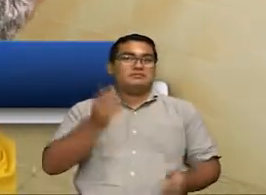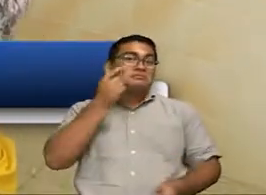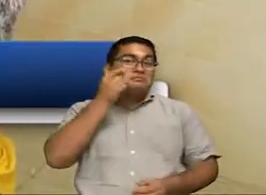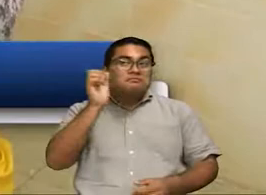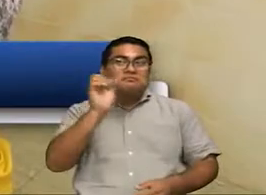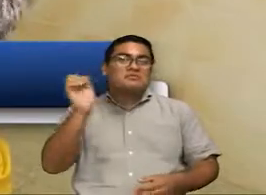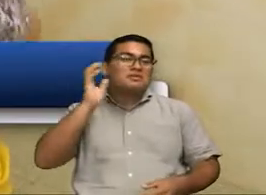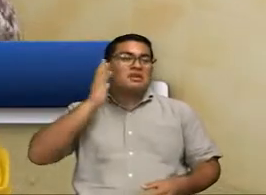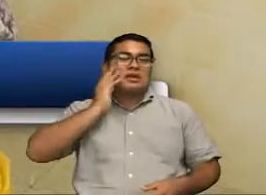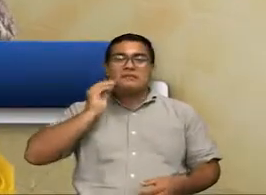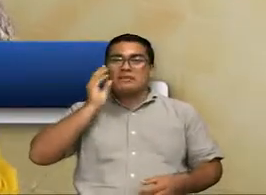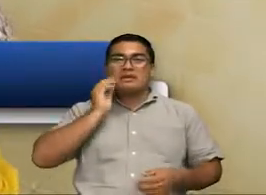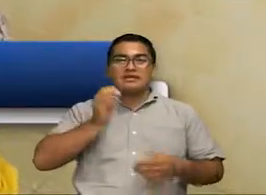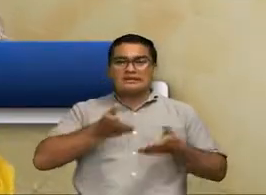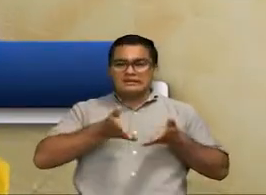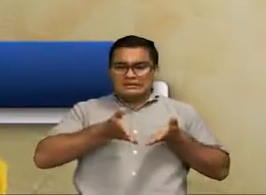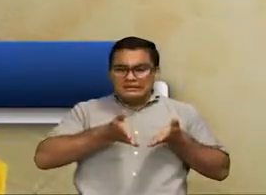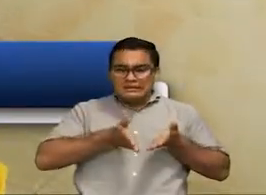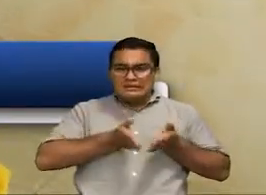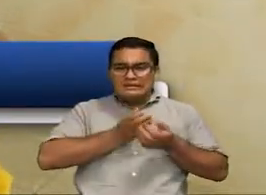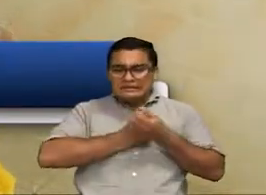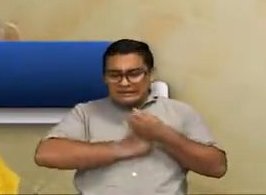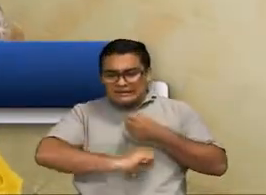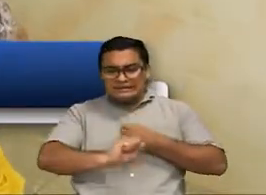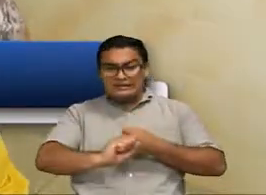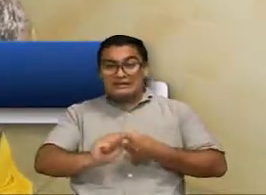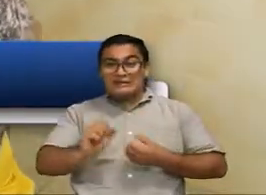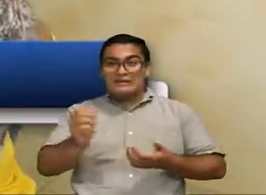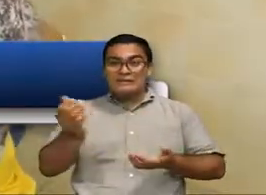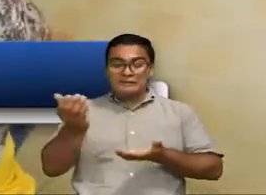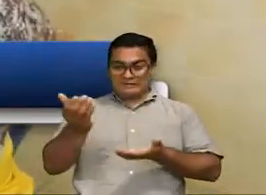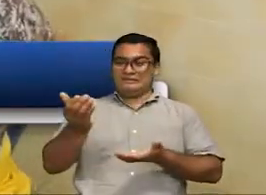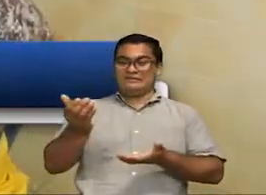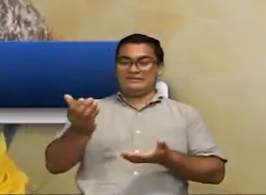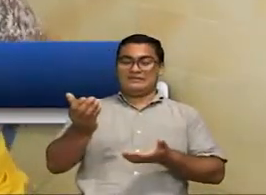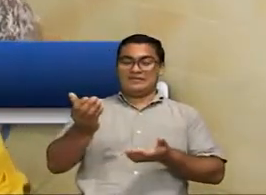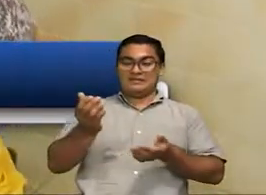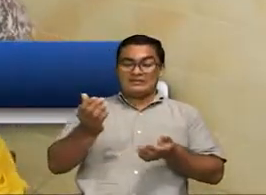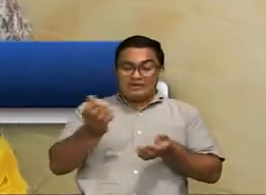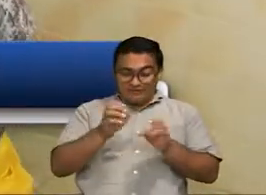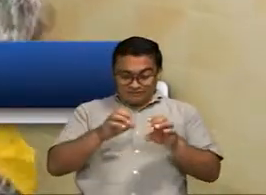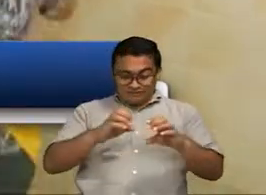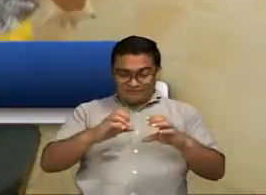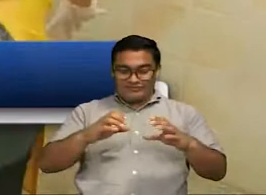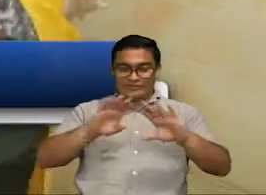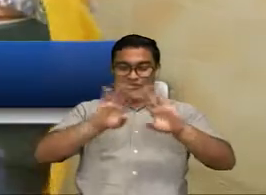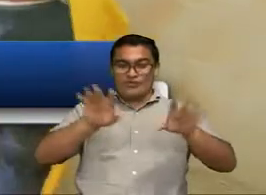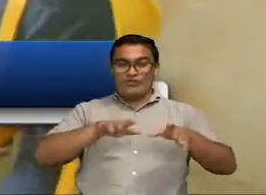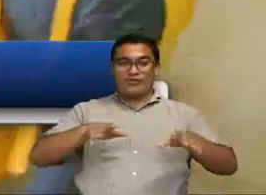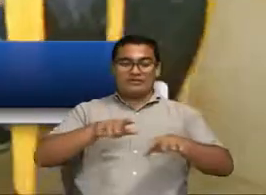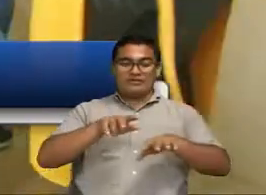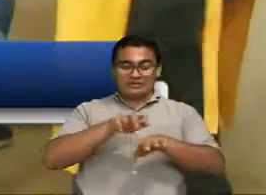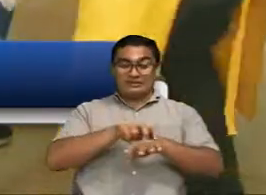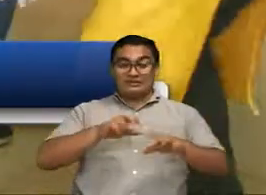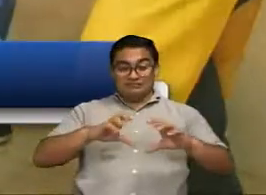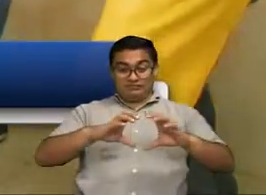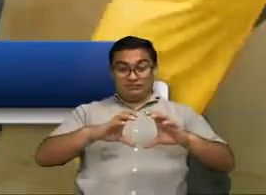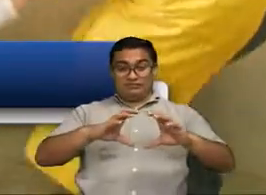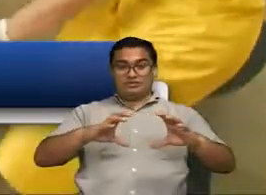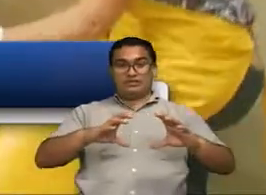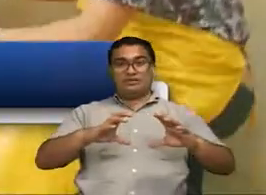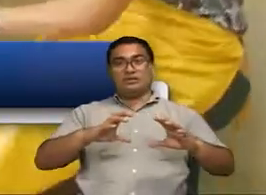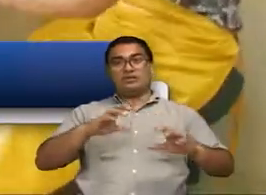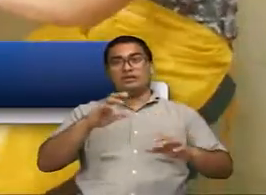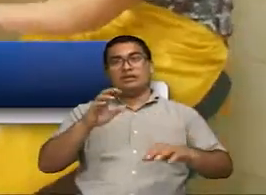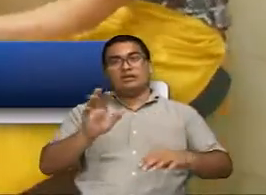cuando miran la expulsión del bebé, cuando nace, vienen haciendo la cabecita, o se ponen pálidos, o se marean, o algunos